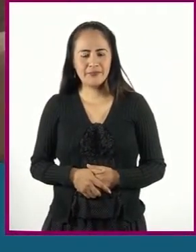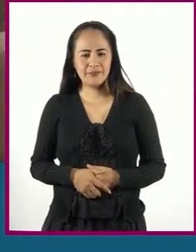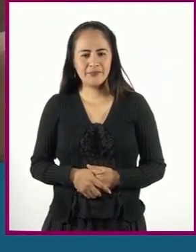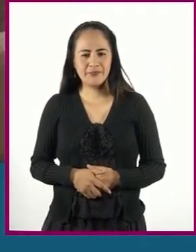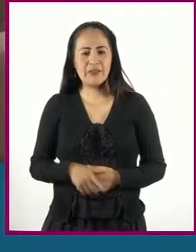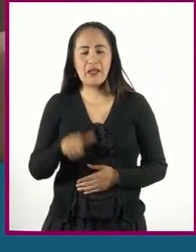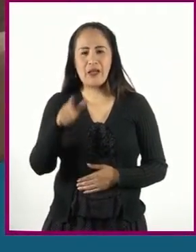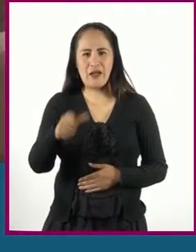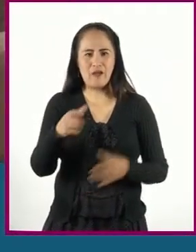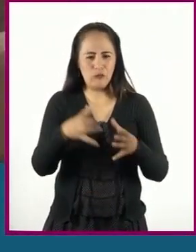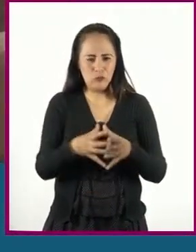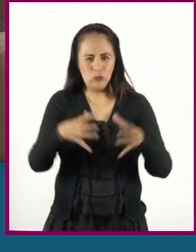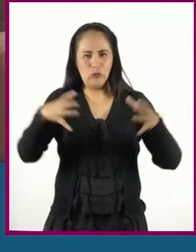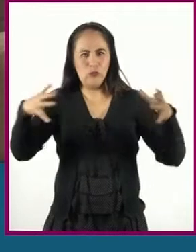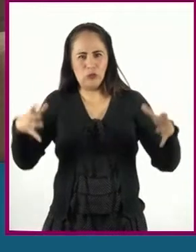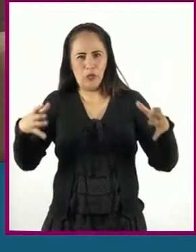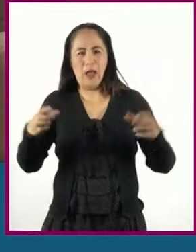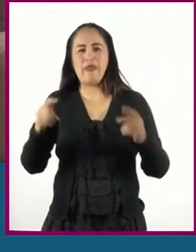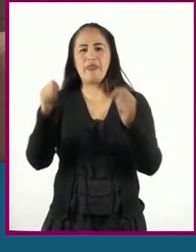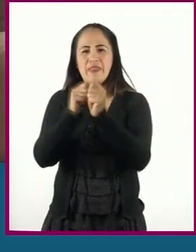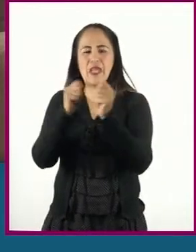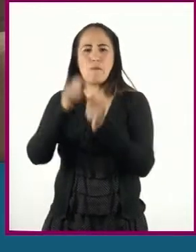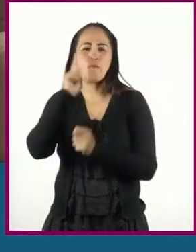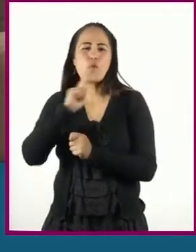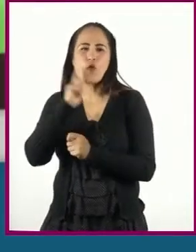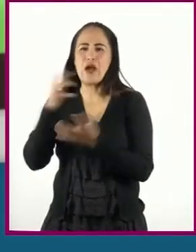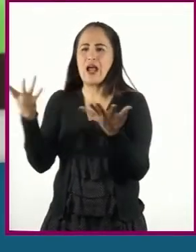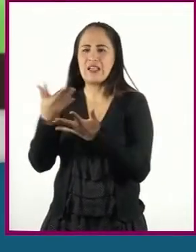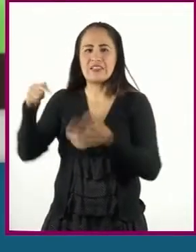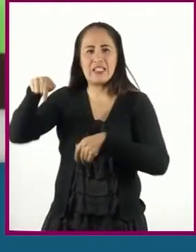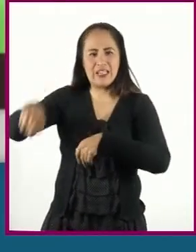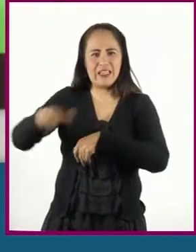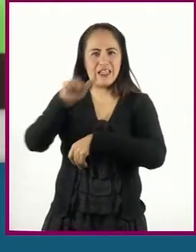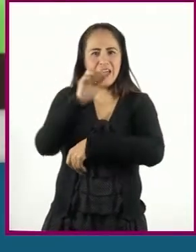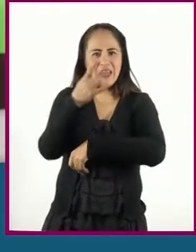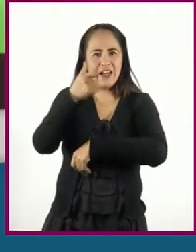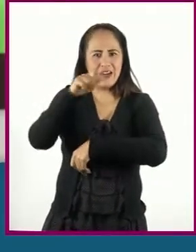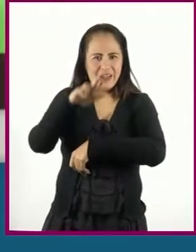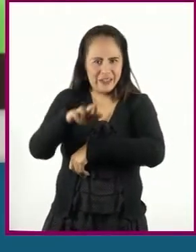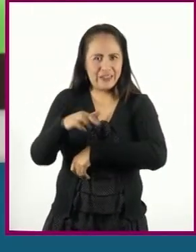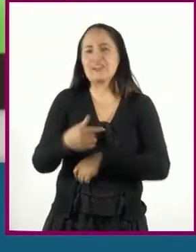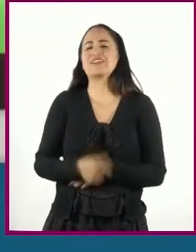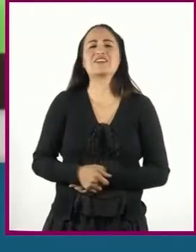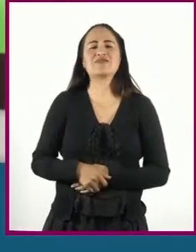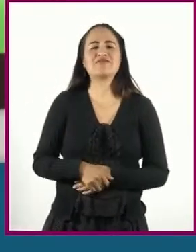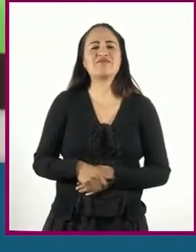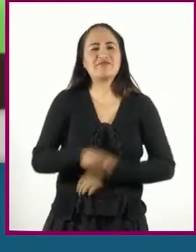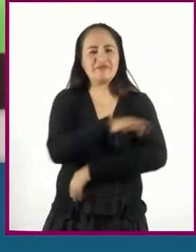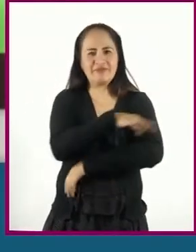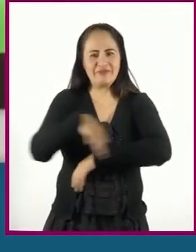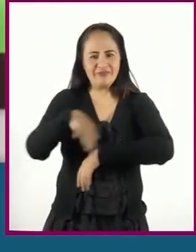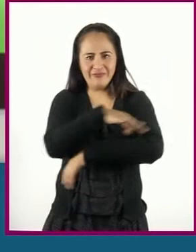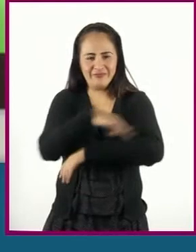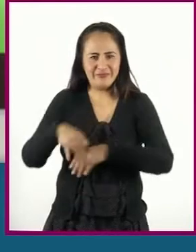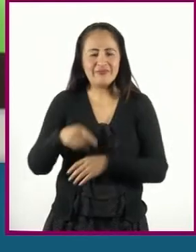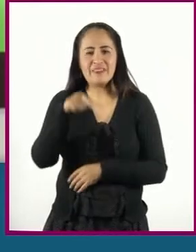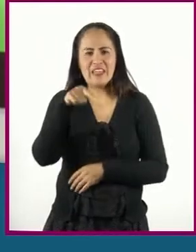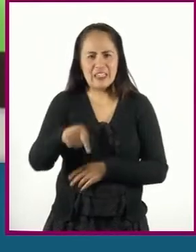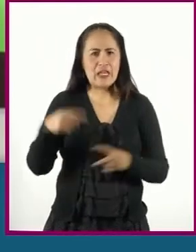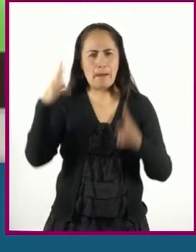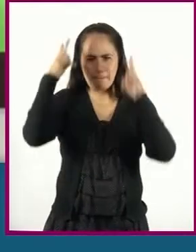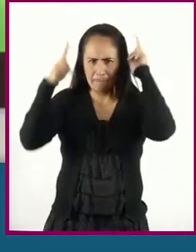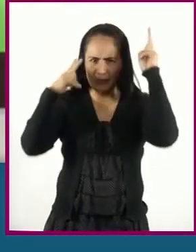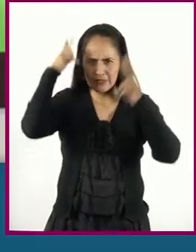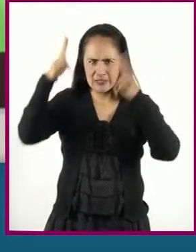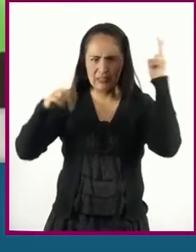Esta maqueta la hizo mi tía. Verán, ella es arquitecta. Vino de visita y en unos minutos se la llevará a su trabajo donde presentará su proyecto